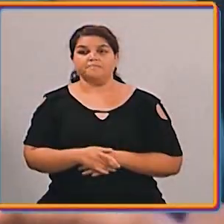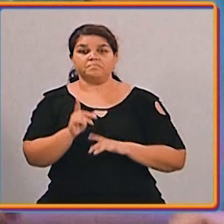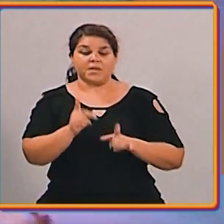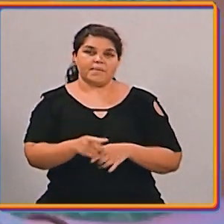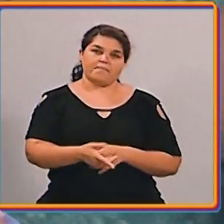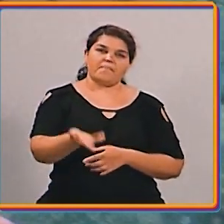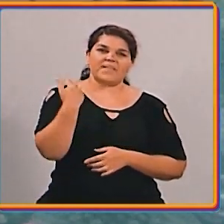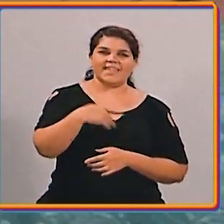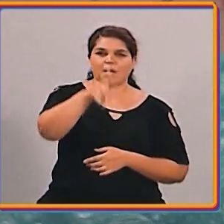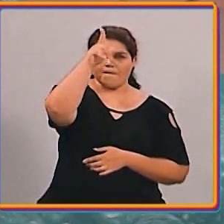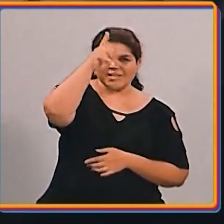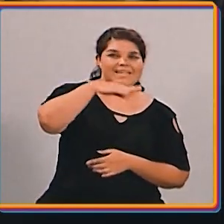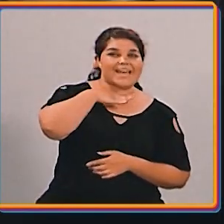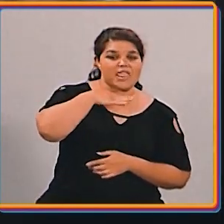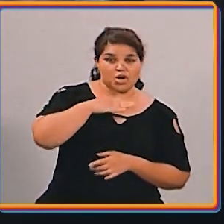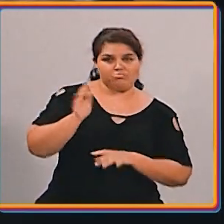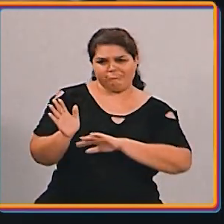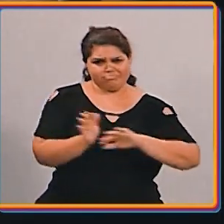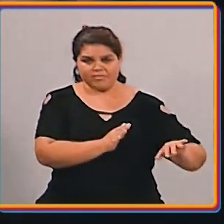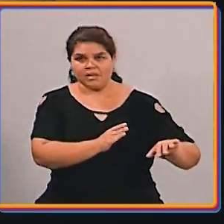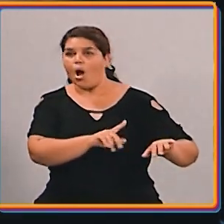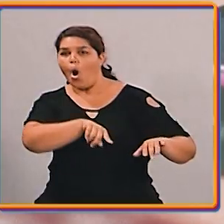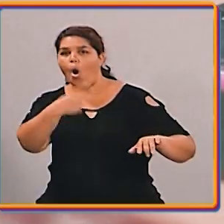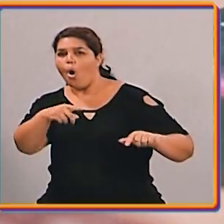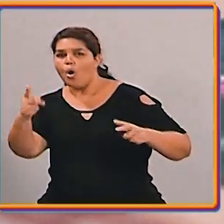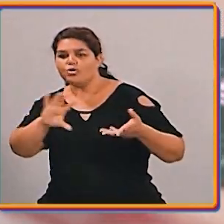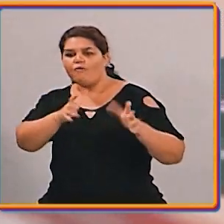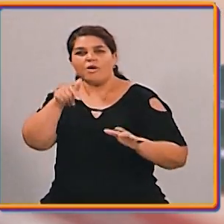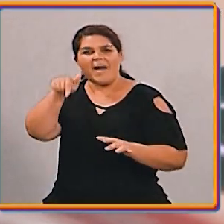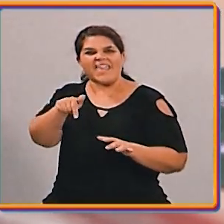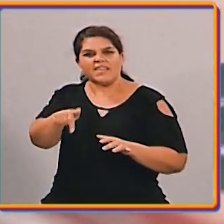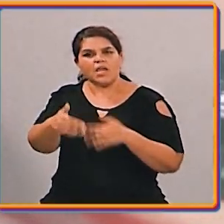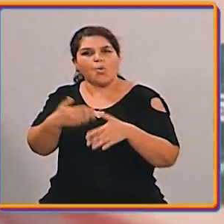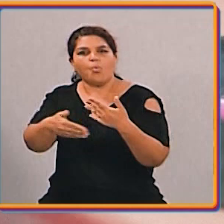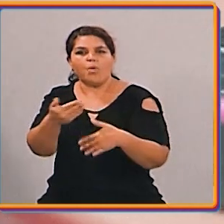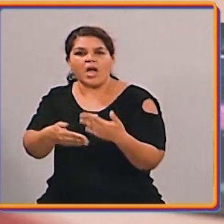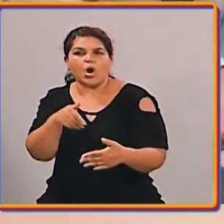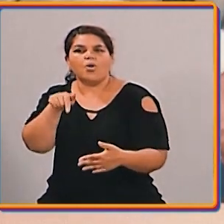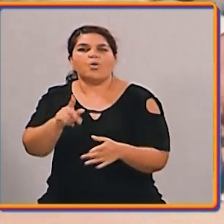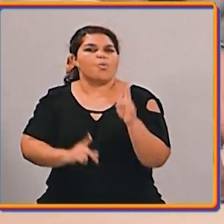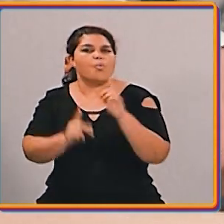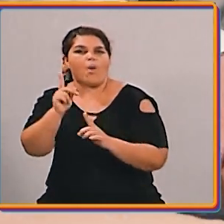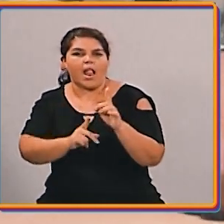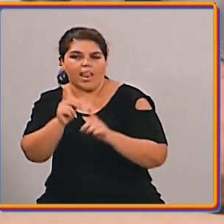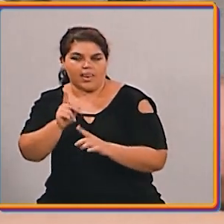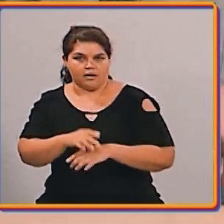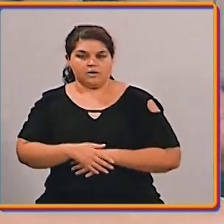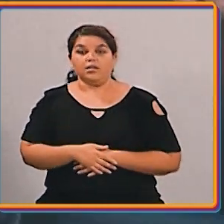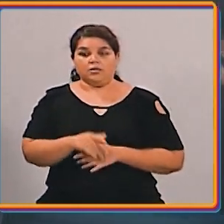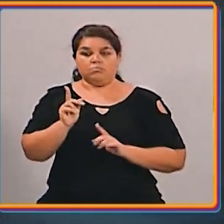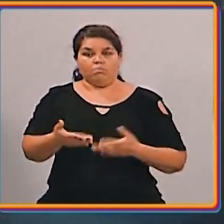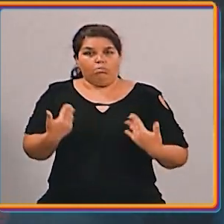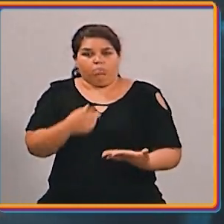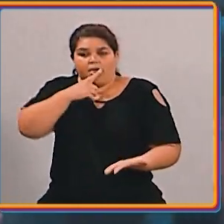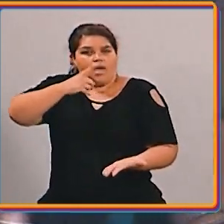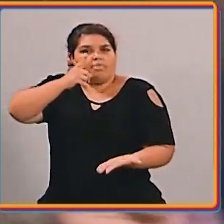A diferencia del ladrón y el policía y los juegos de roles ocultos que le siguieron, la mecánica de la Resistencia nos da más recursos para poder